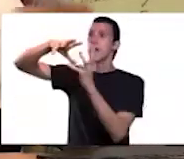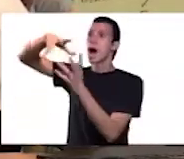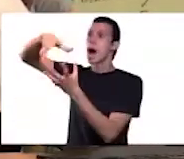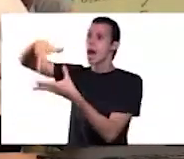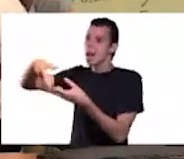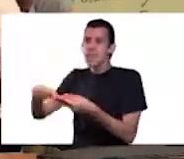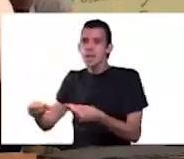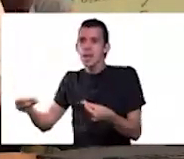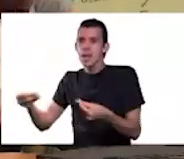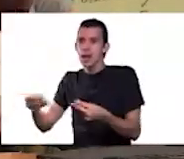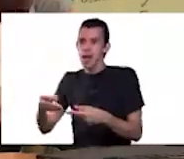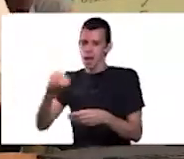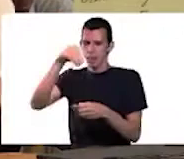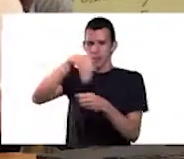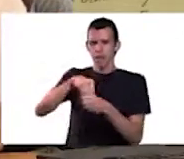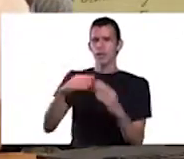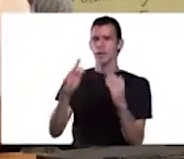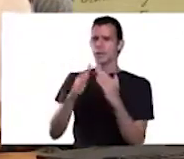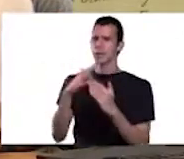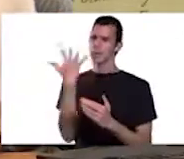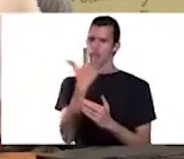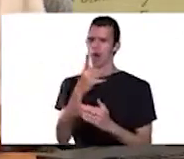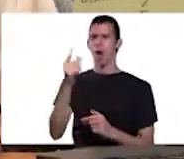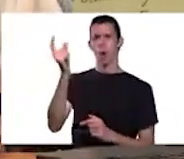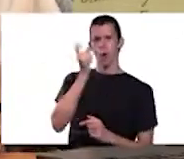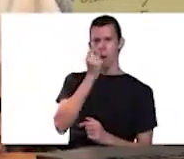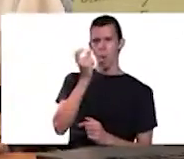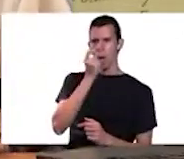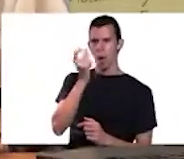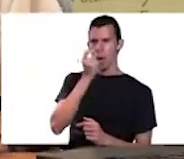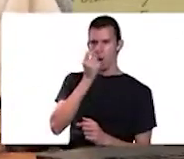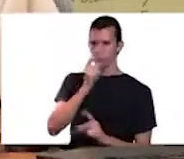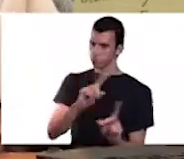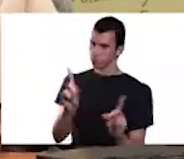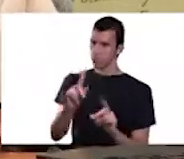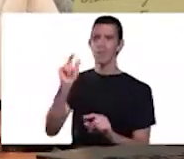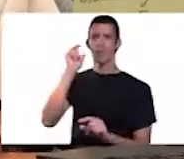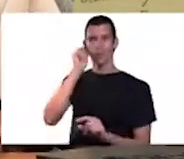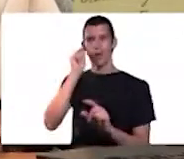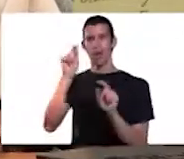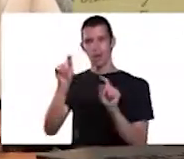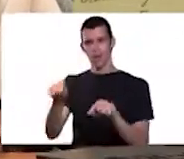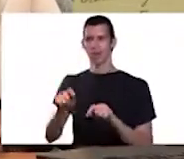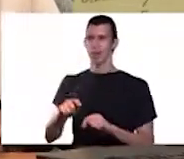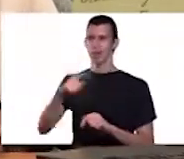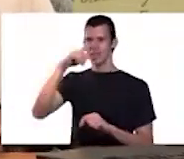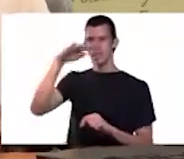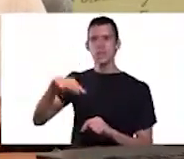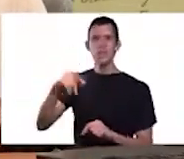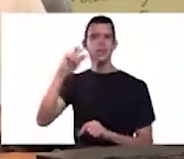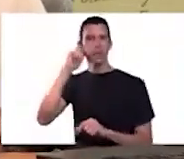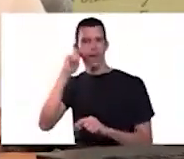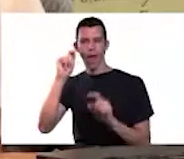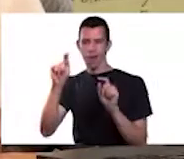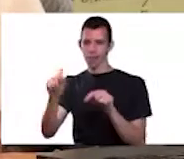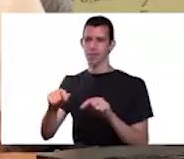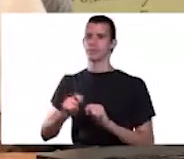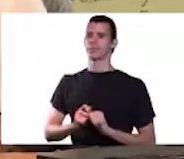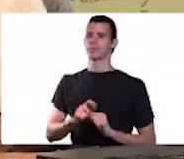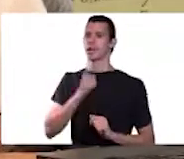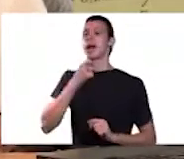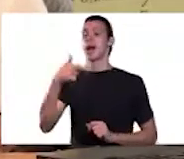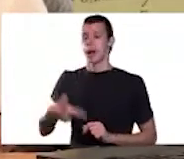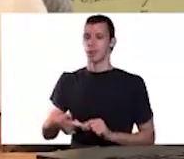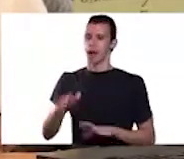debe definirse. Es relación hombre-tierra, pero participando toda la población, participando todos en las acciones que se